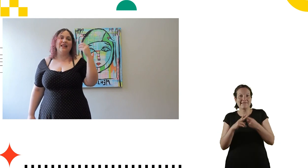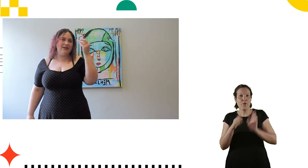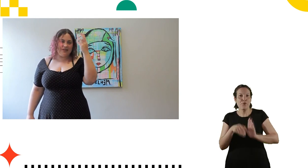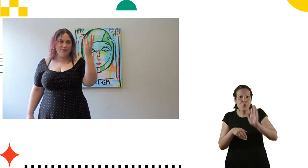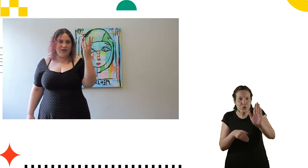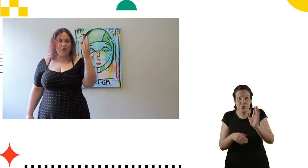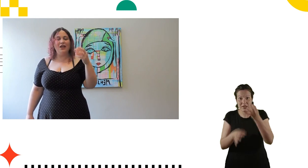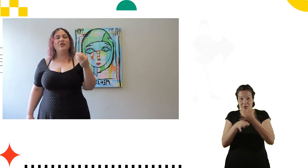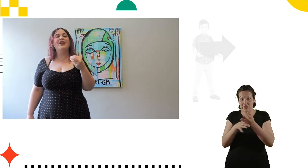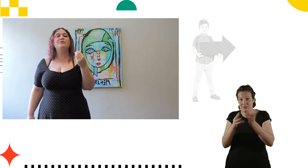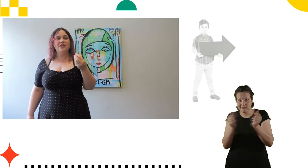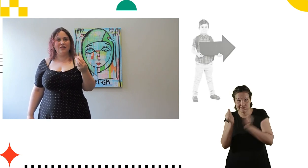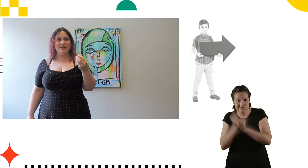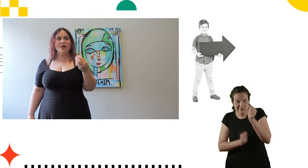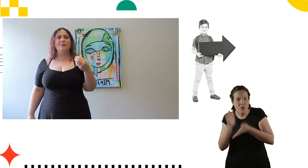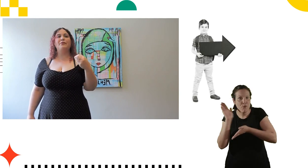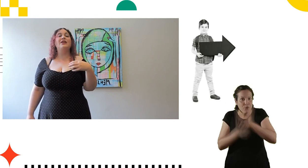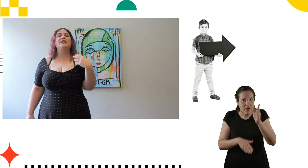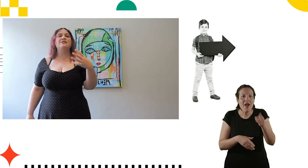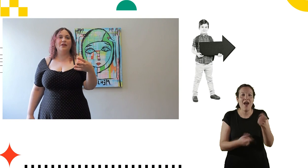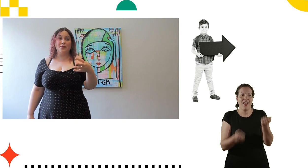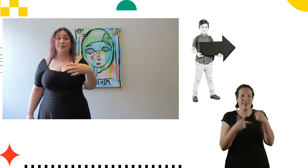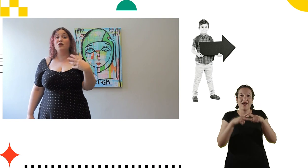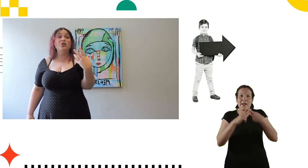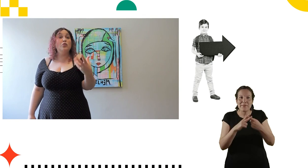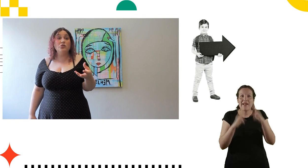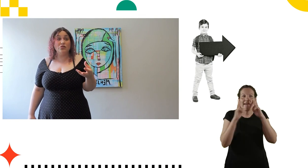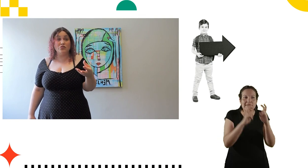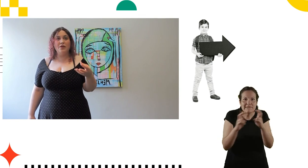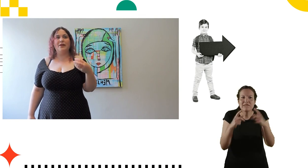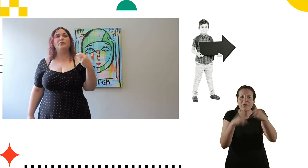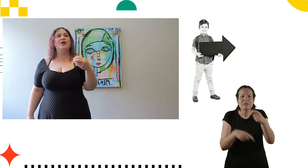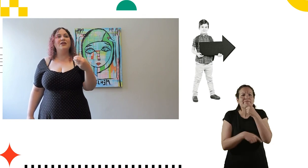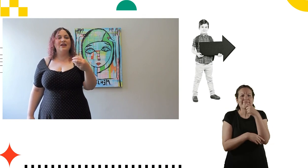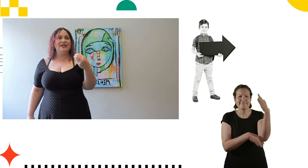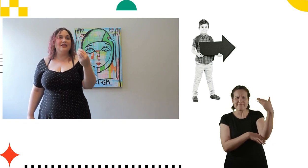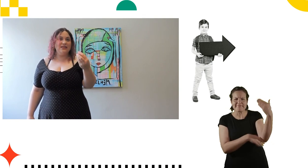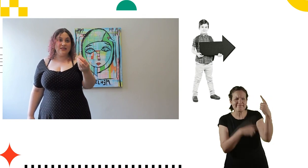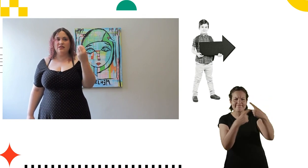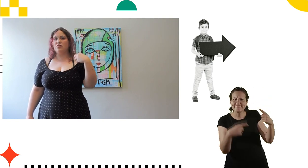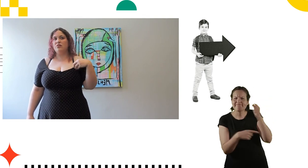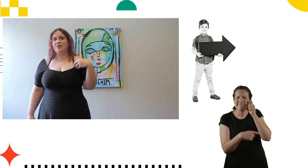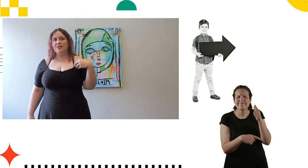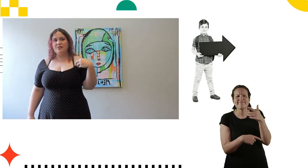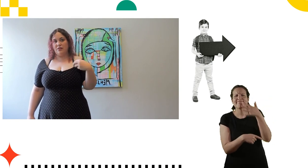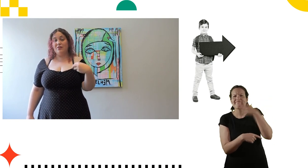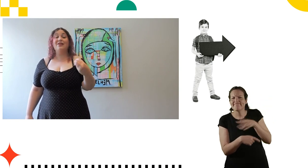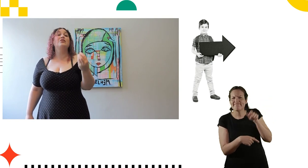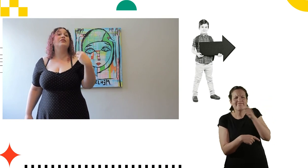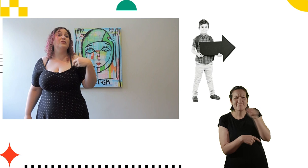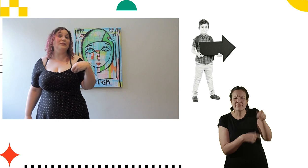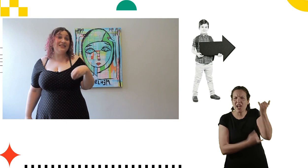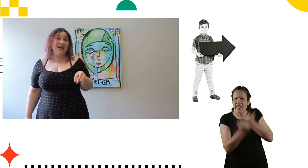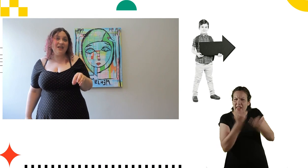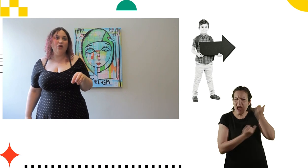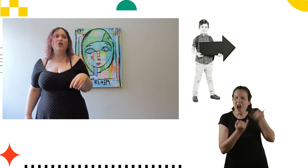que salimos de la escuela, nos da herramientas para poder analizar, por ejemplo, discursos, para poder entender si eso que nos están diciendo está o no